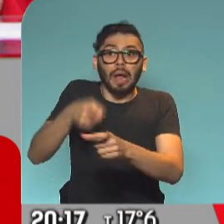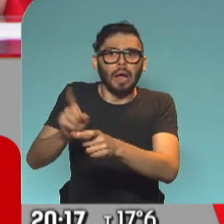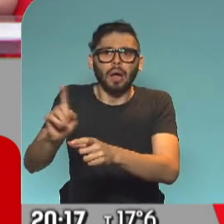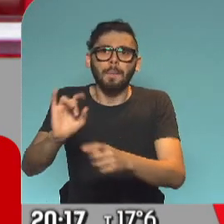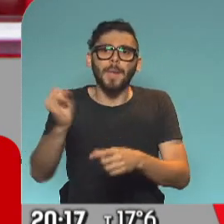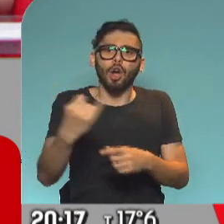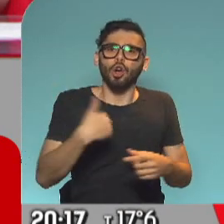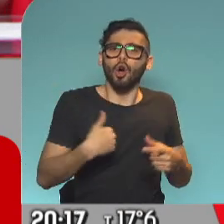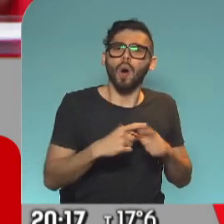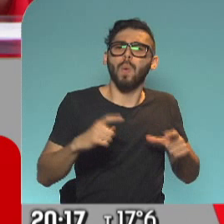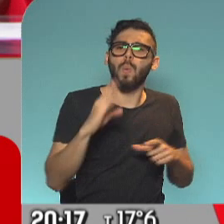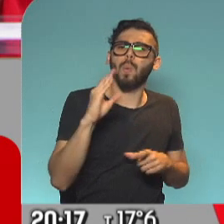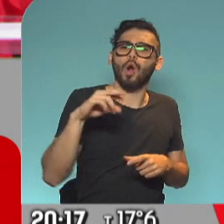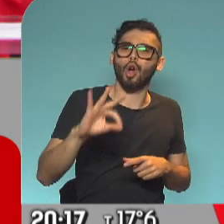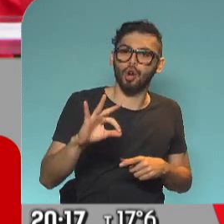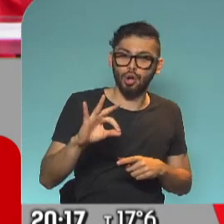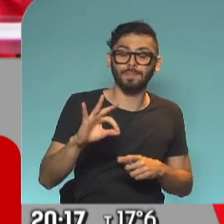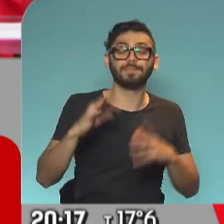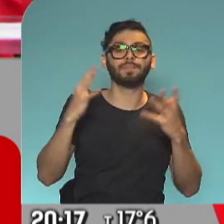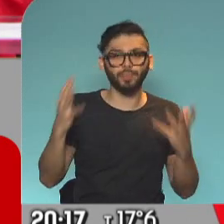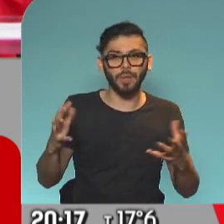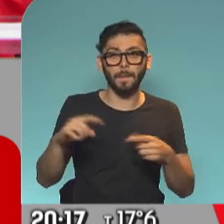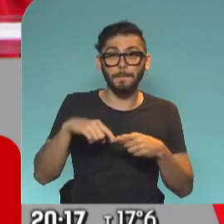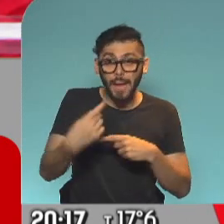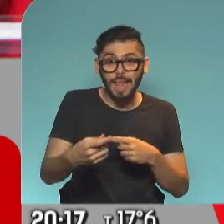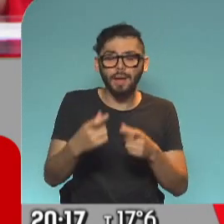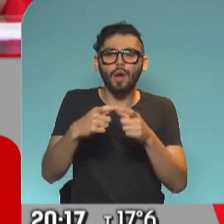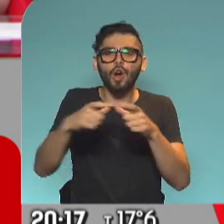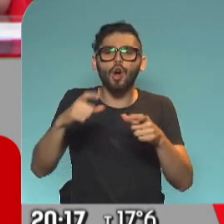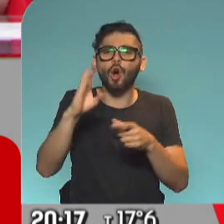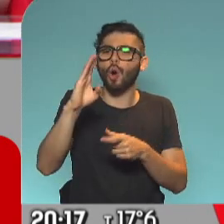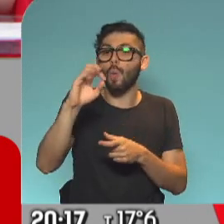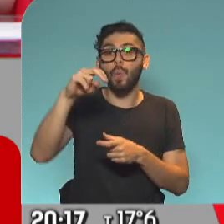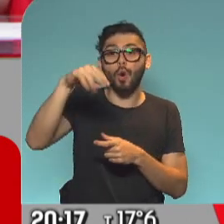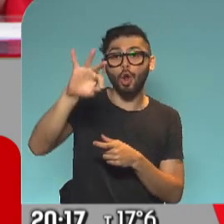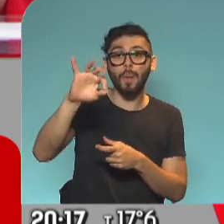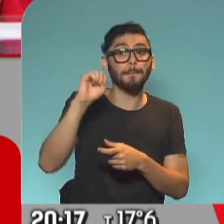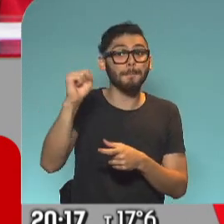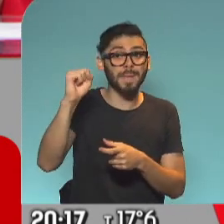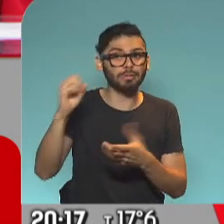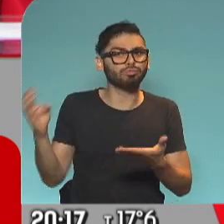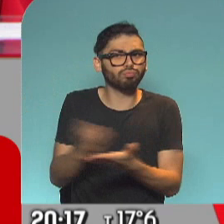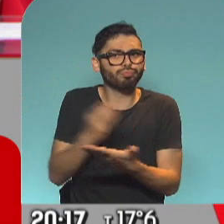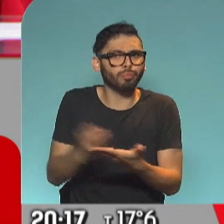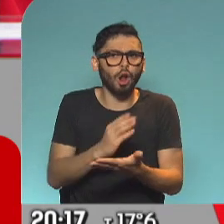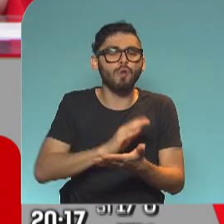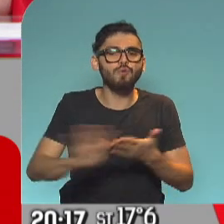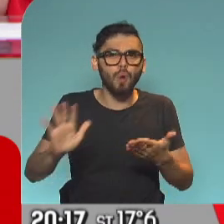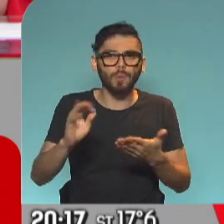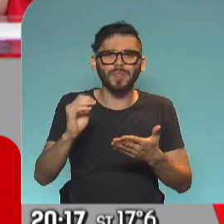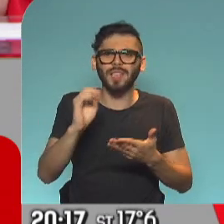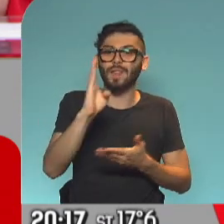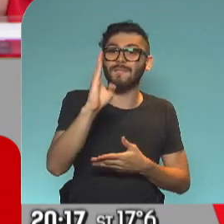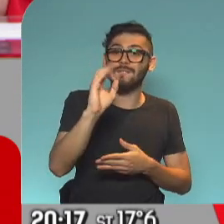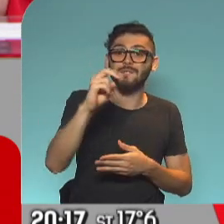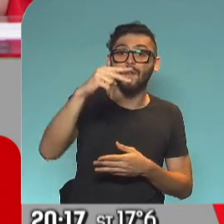mañana justamente lo que se va a hacer es una nueva emisión de bonos en pesos. Un instrumento de lo más novedoso tiene que ver con estos bonos atados